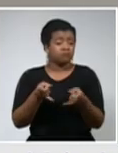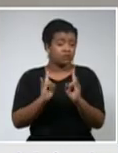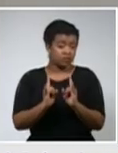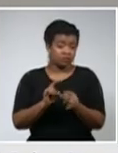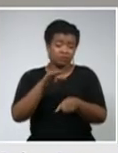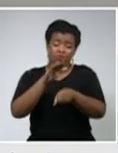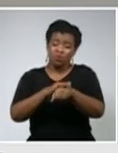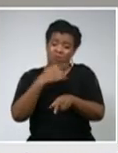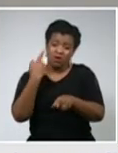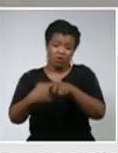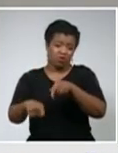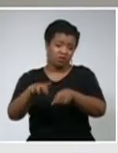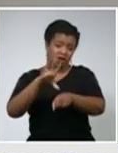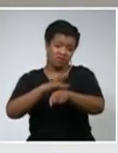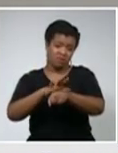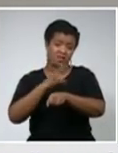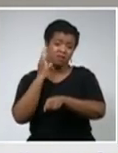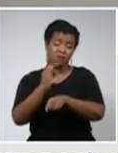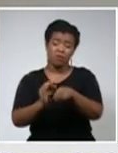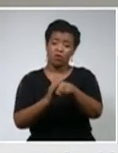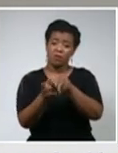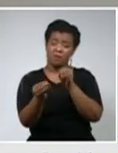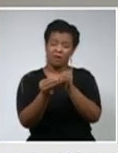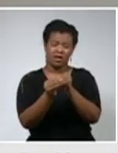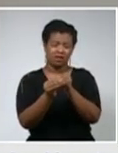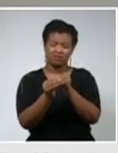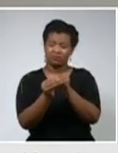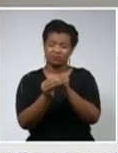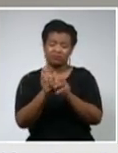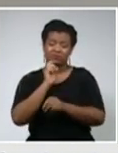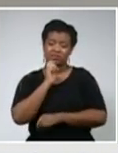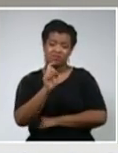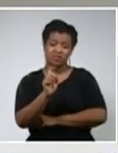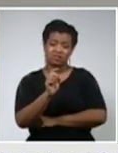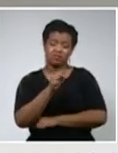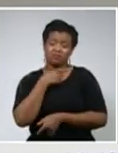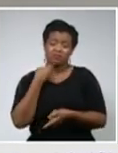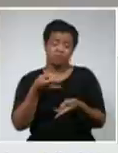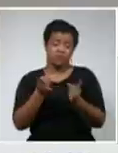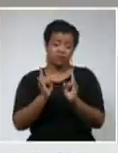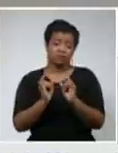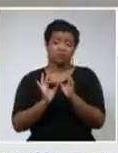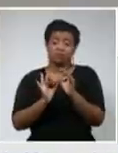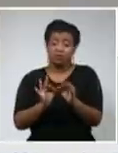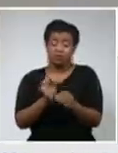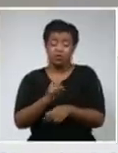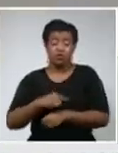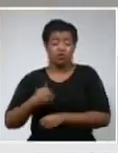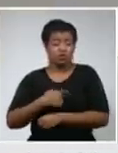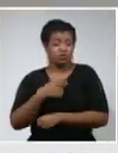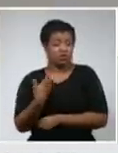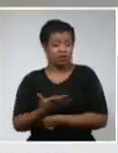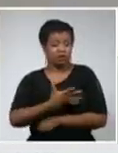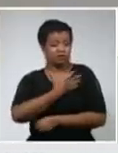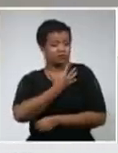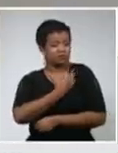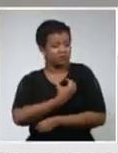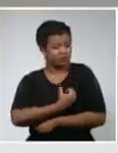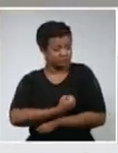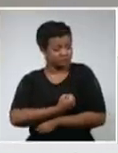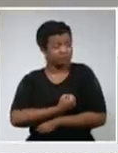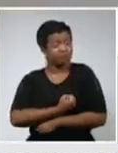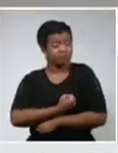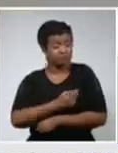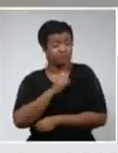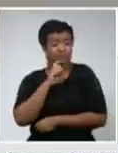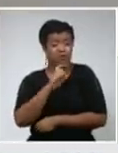que tenían que se asocian a la COVID, y esto es lo que nos ha llevado a tristeza, a melancolía, pero